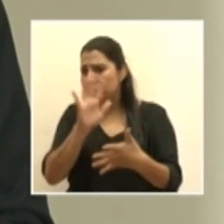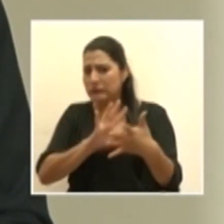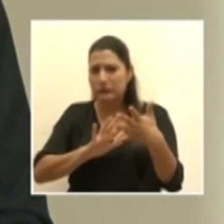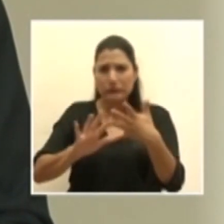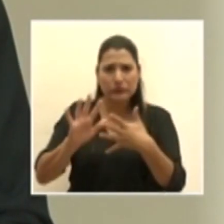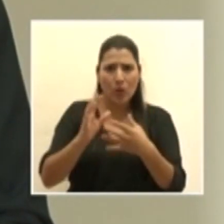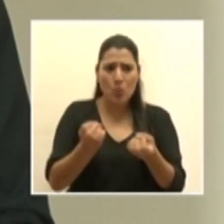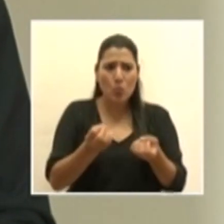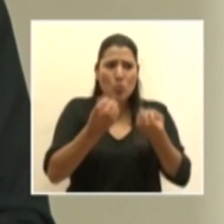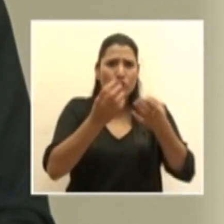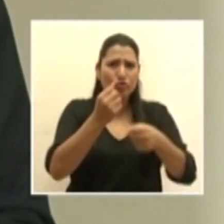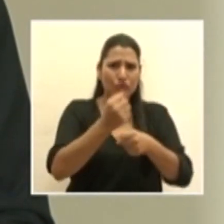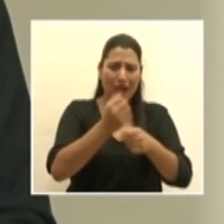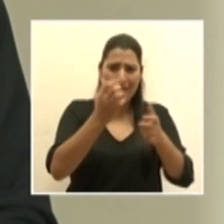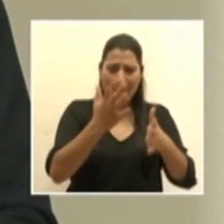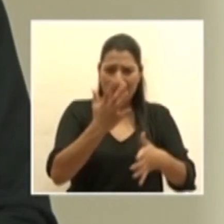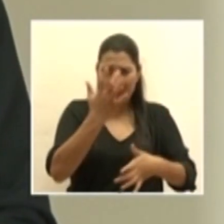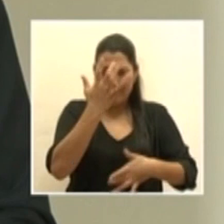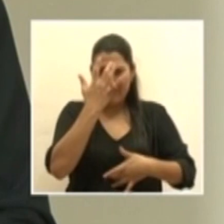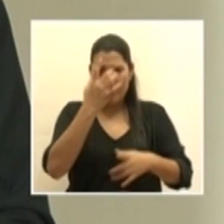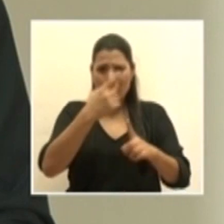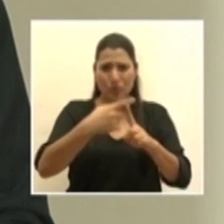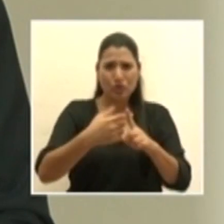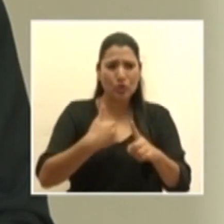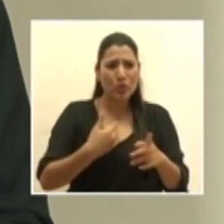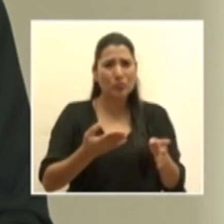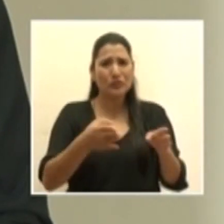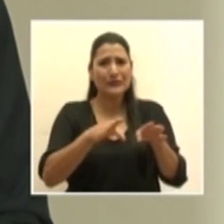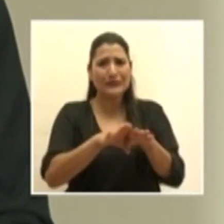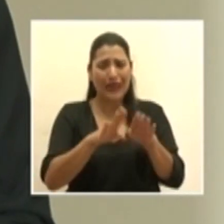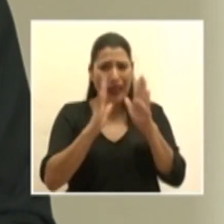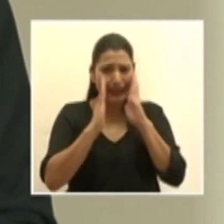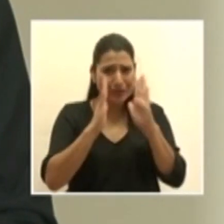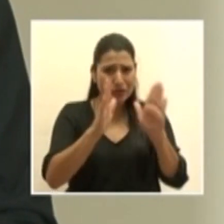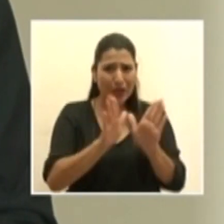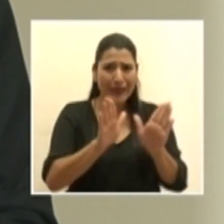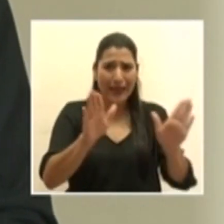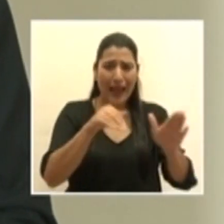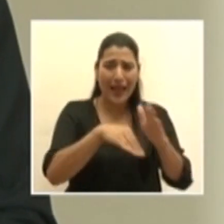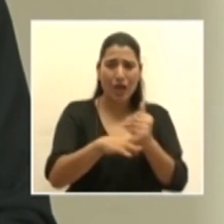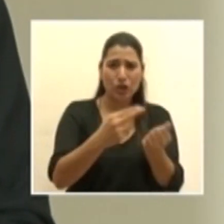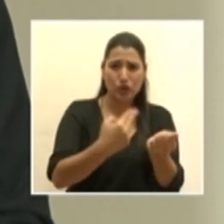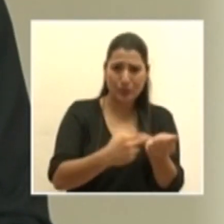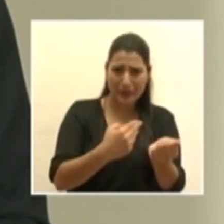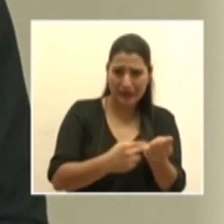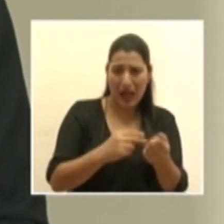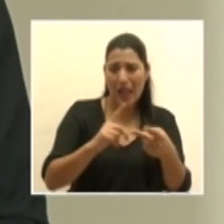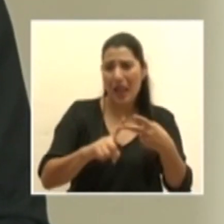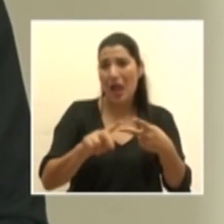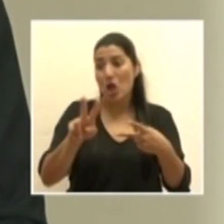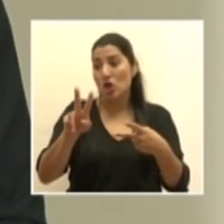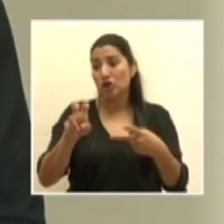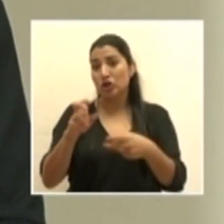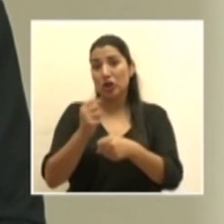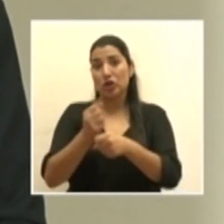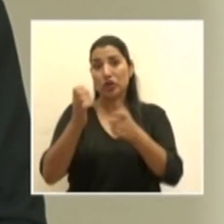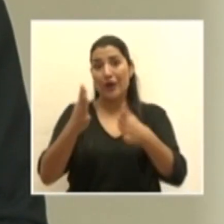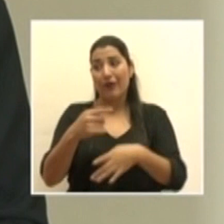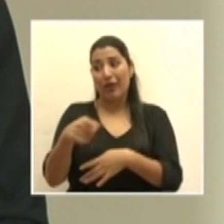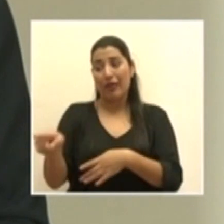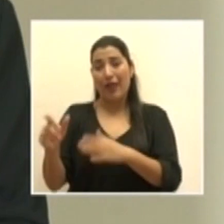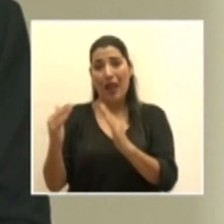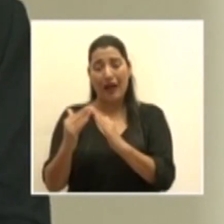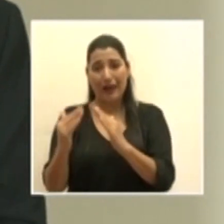funcionarios positivos, tuvimos que cerrar la consulta externa del hospital, más de 200 funcionarios se tuvieron que mandar para la casa en